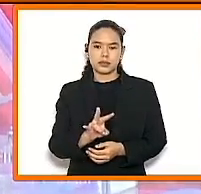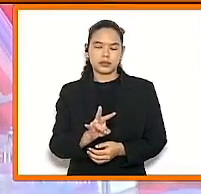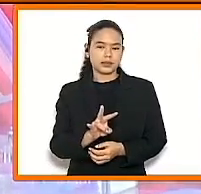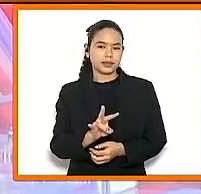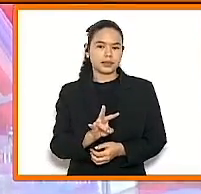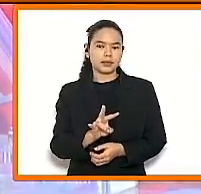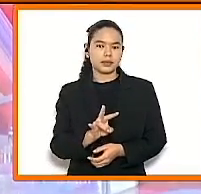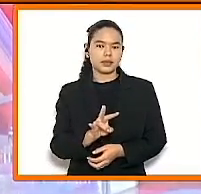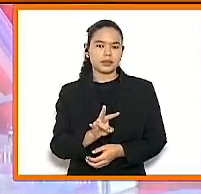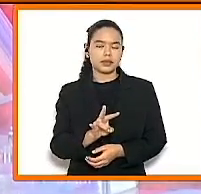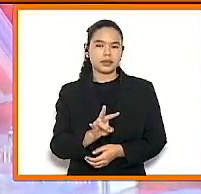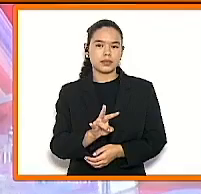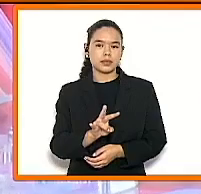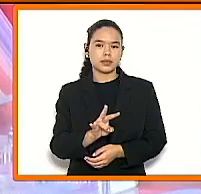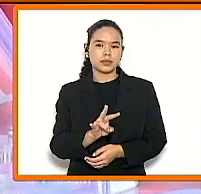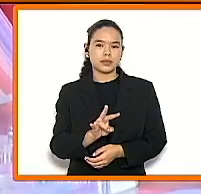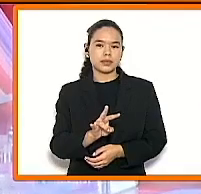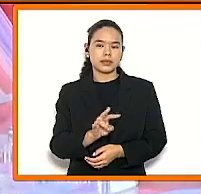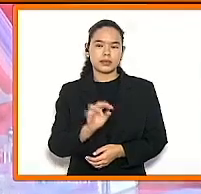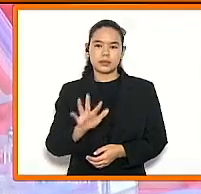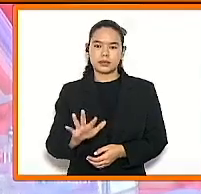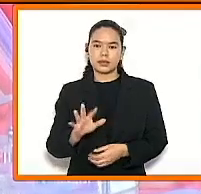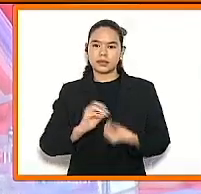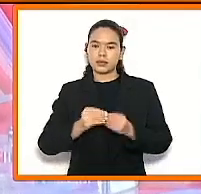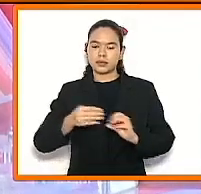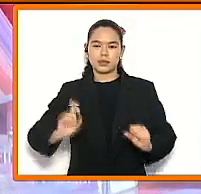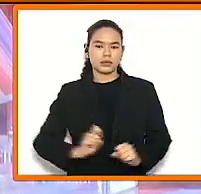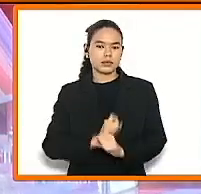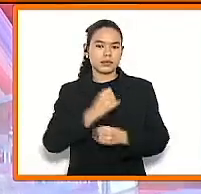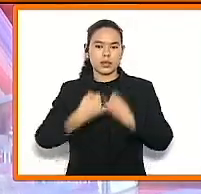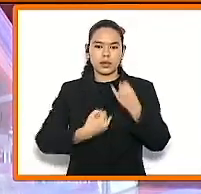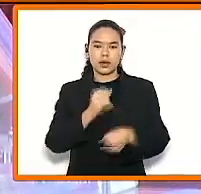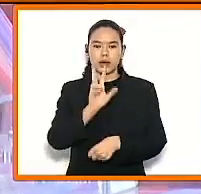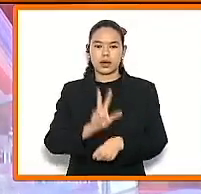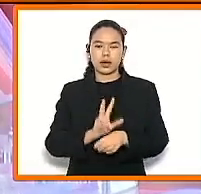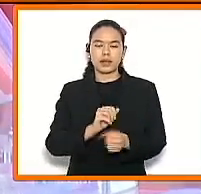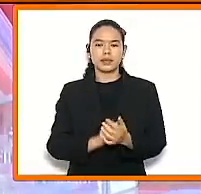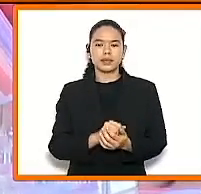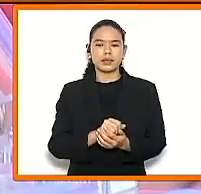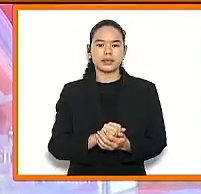tercer y último dígito ganador es... el 5, el número ganador en Jugatres es el